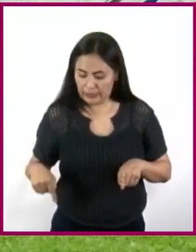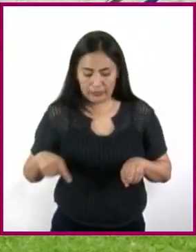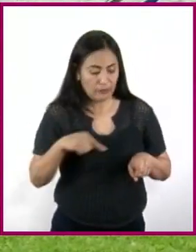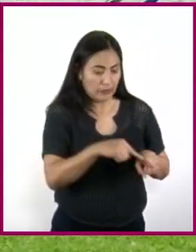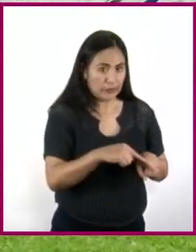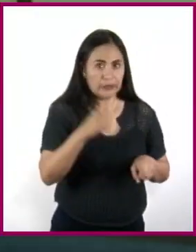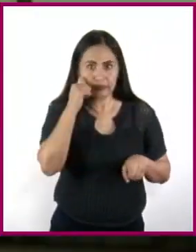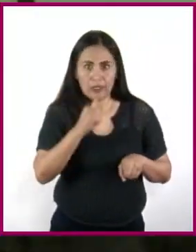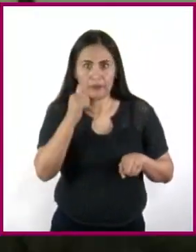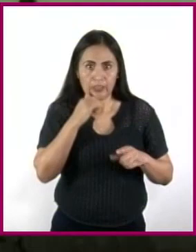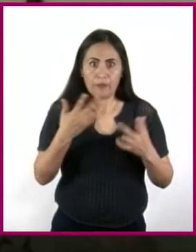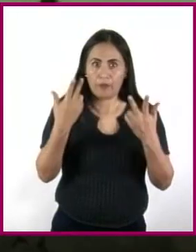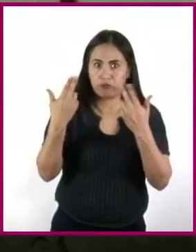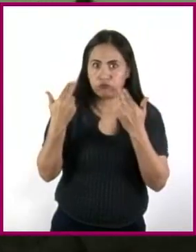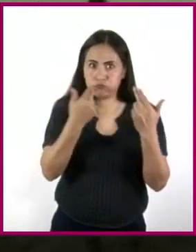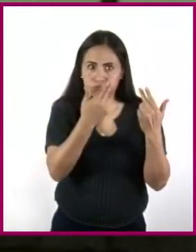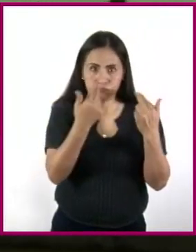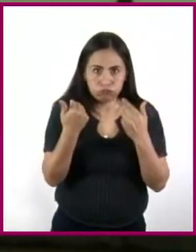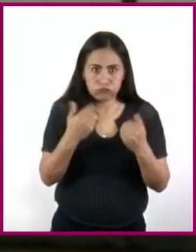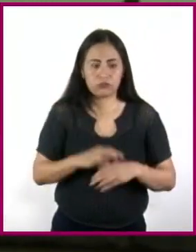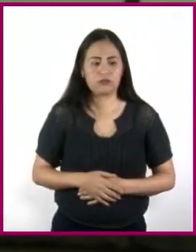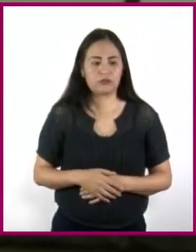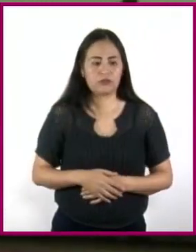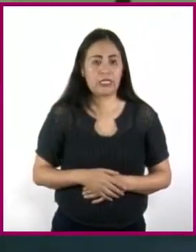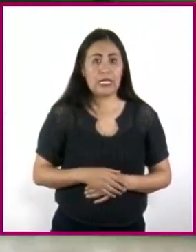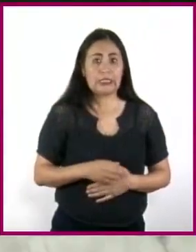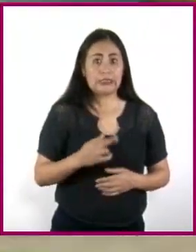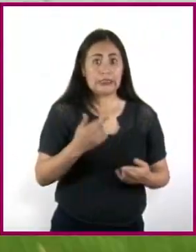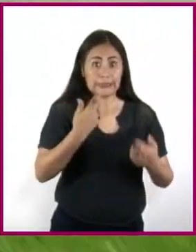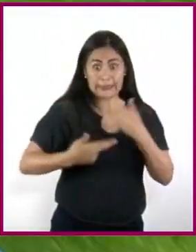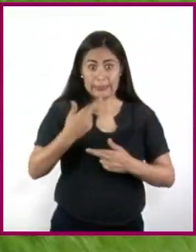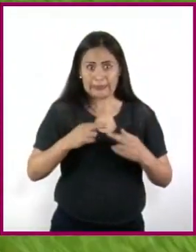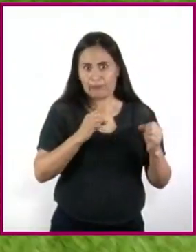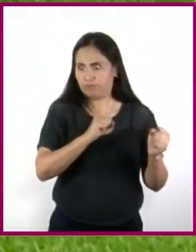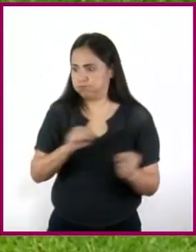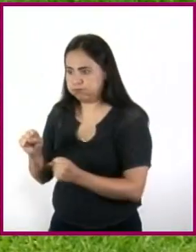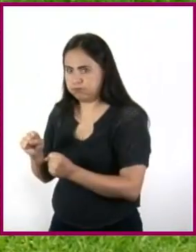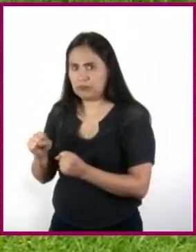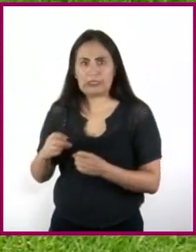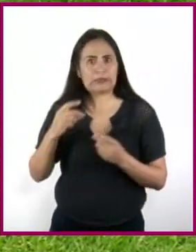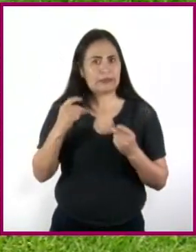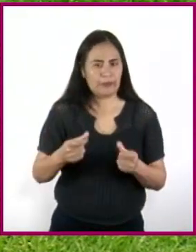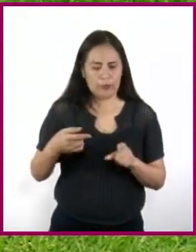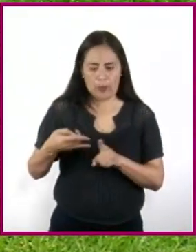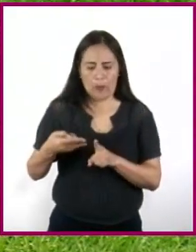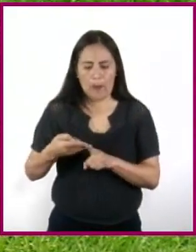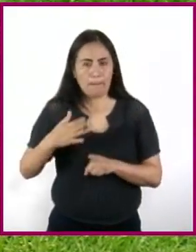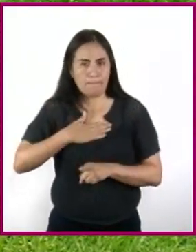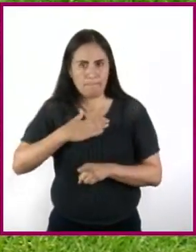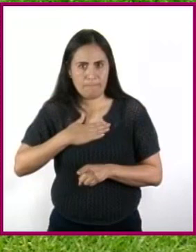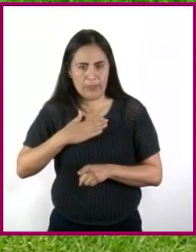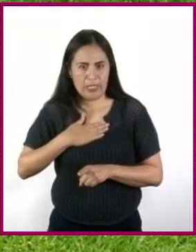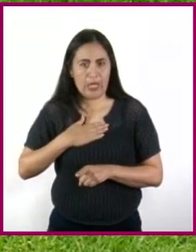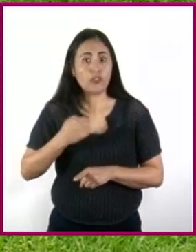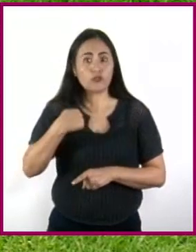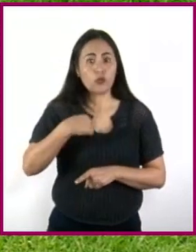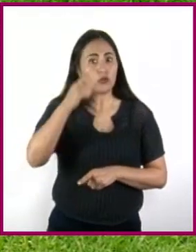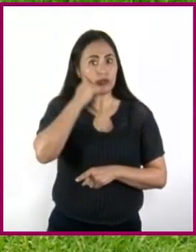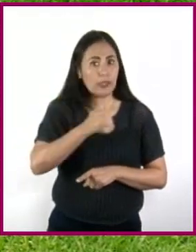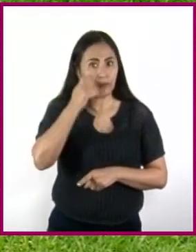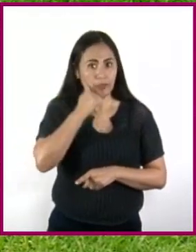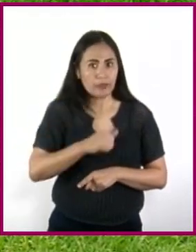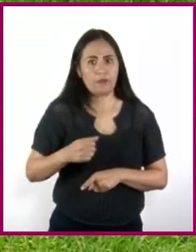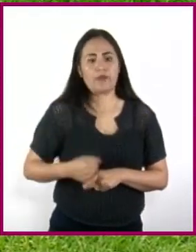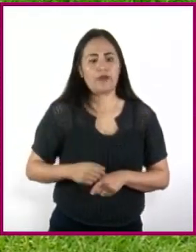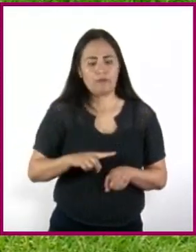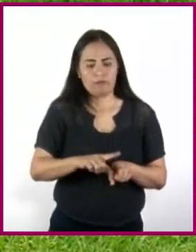juego. Si vamos a regresar es un movimiento explosivo a mi base, pero siempre tratando de pisar con el pie